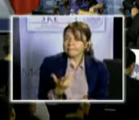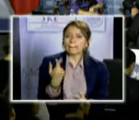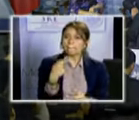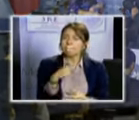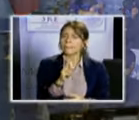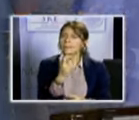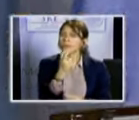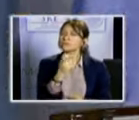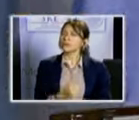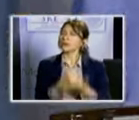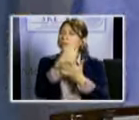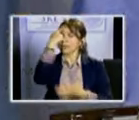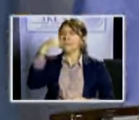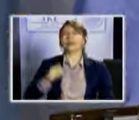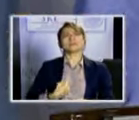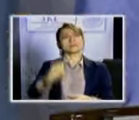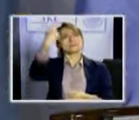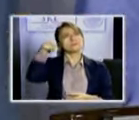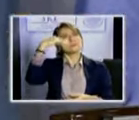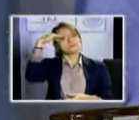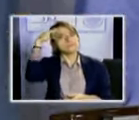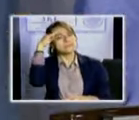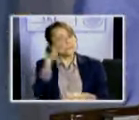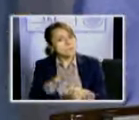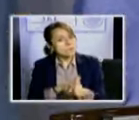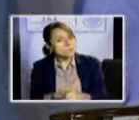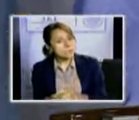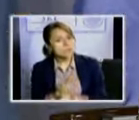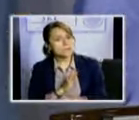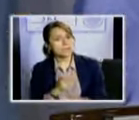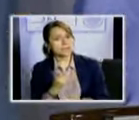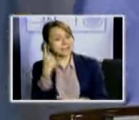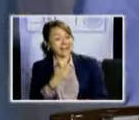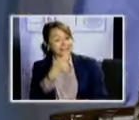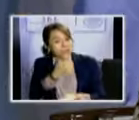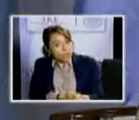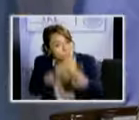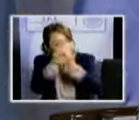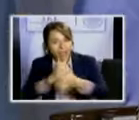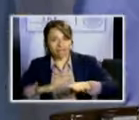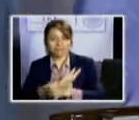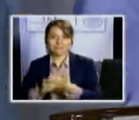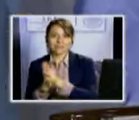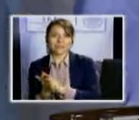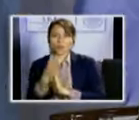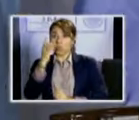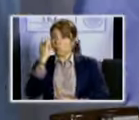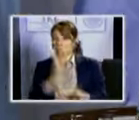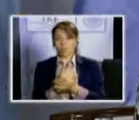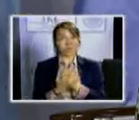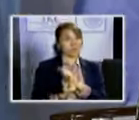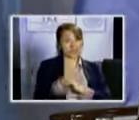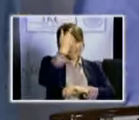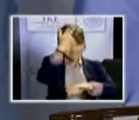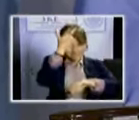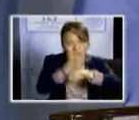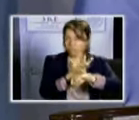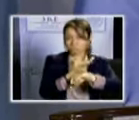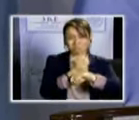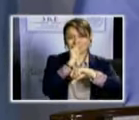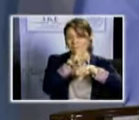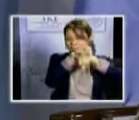pública de Estados Unidos, no solamente hacia México, sino hacia el mundo, porque mucho de esa relación